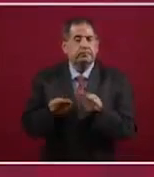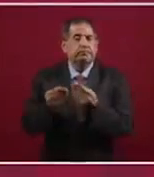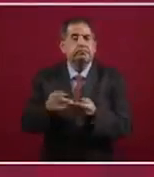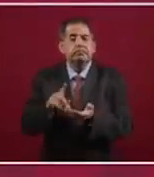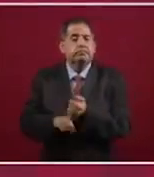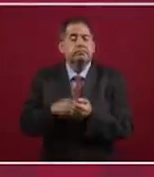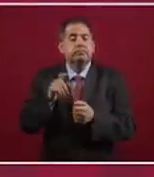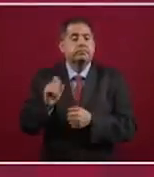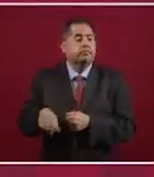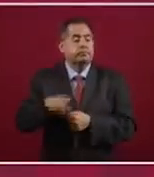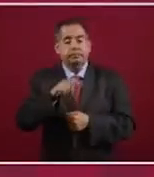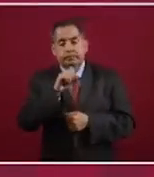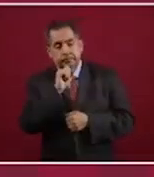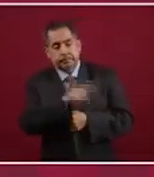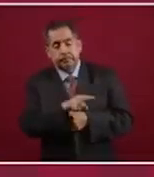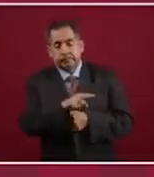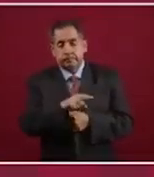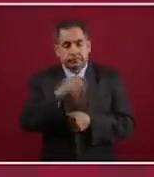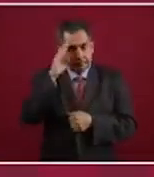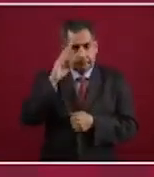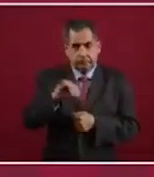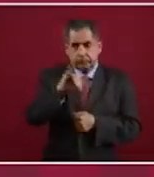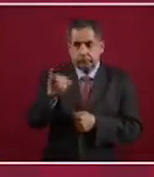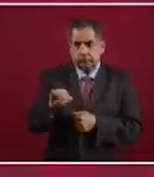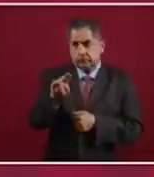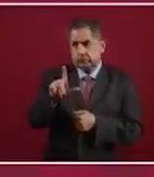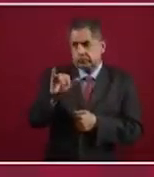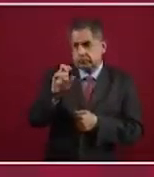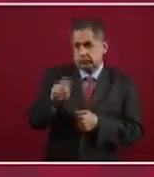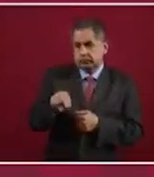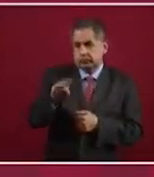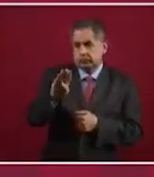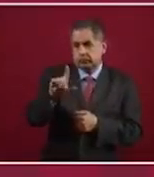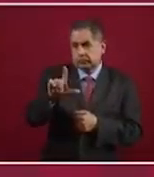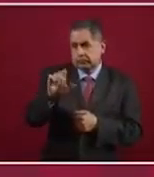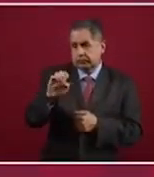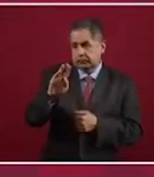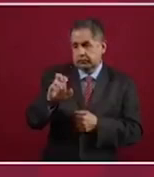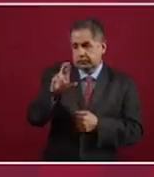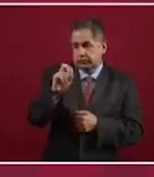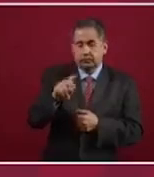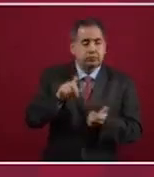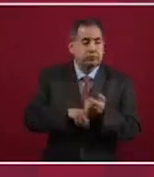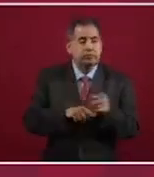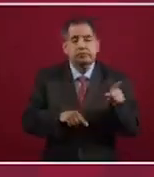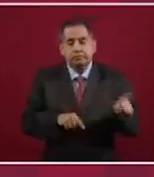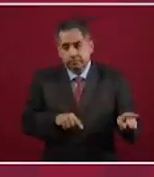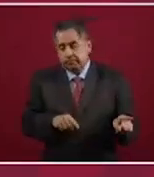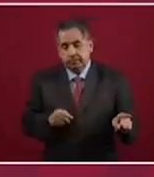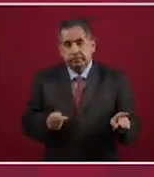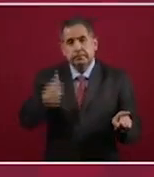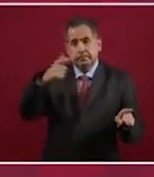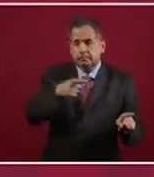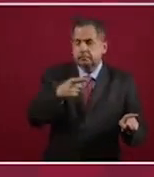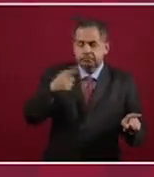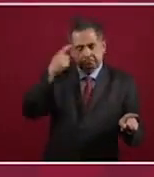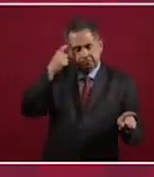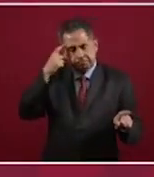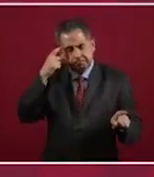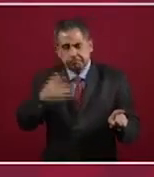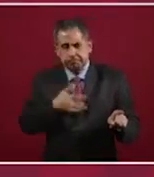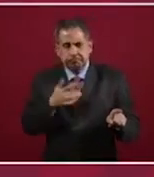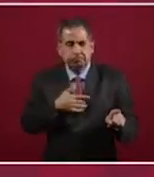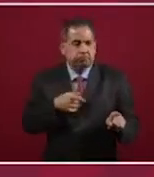proporcionada por el propio señor Julián Levarón, en el sentido de que él en principio estima que